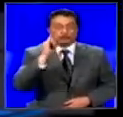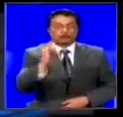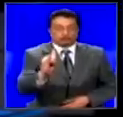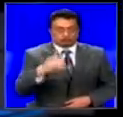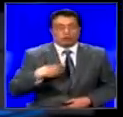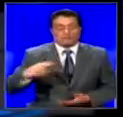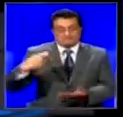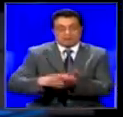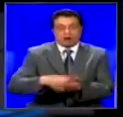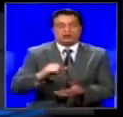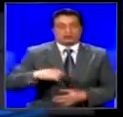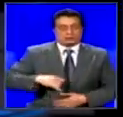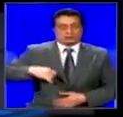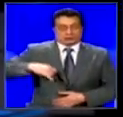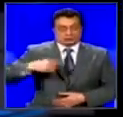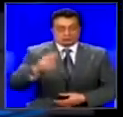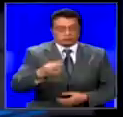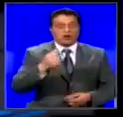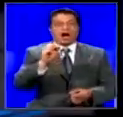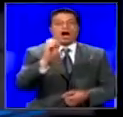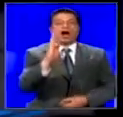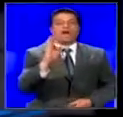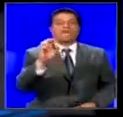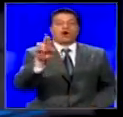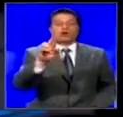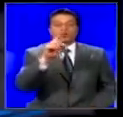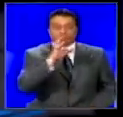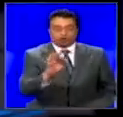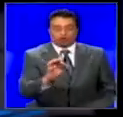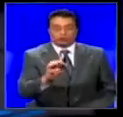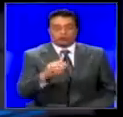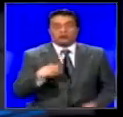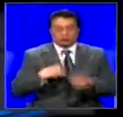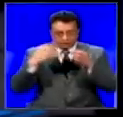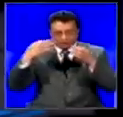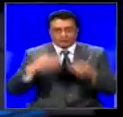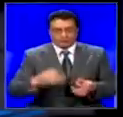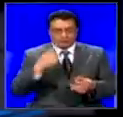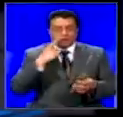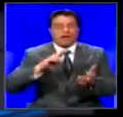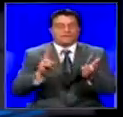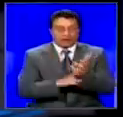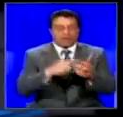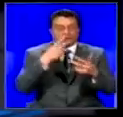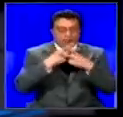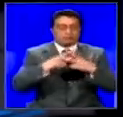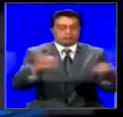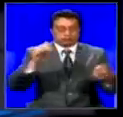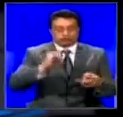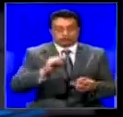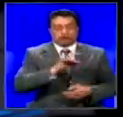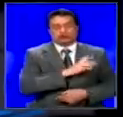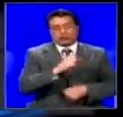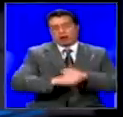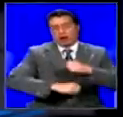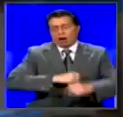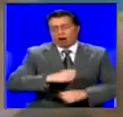aborto en una clínica del sector oriente. Dice que entrega su testimonio para confirmar que es una realidad que ha existido en el país desde hace